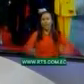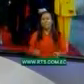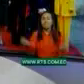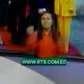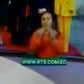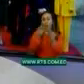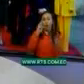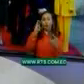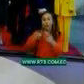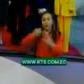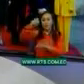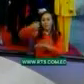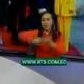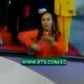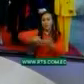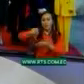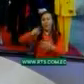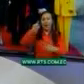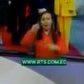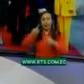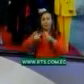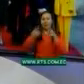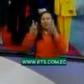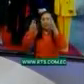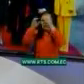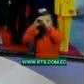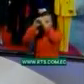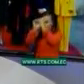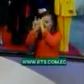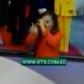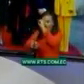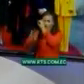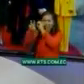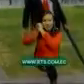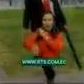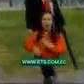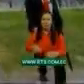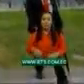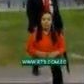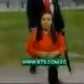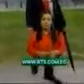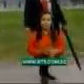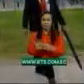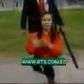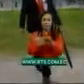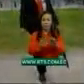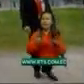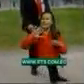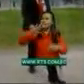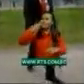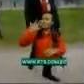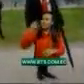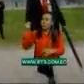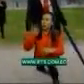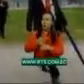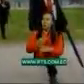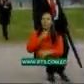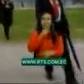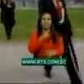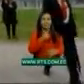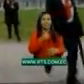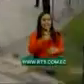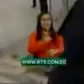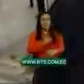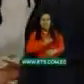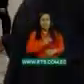que firmaron convenios en materia minera y cooperación. Fue durante el quinto Consejo Interministerial Binacional